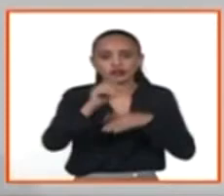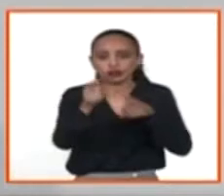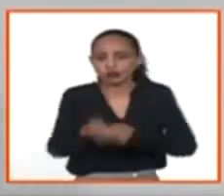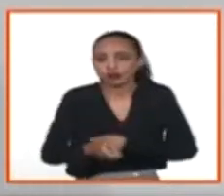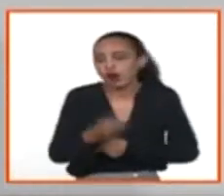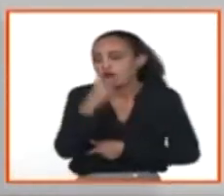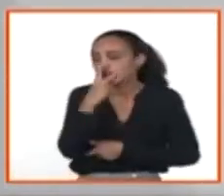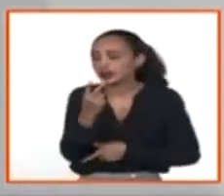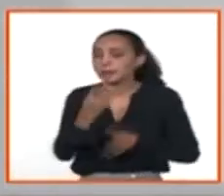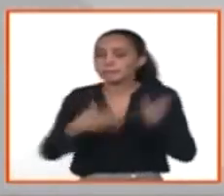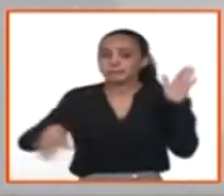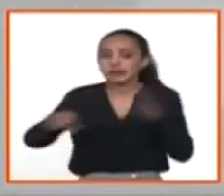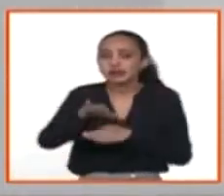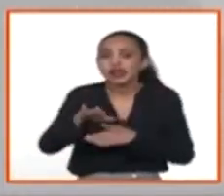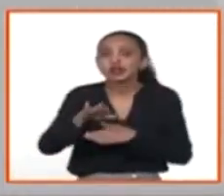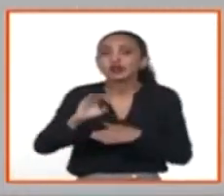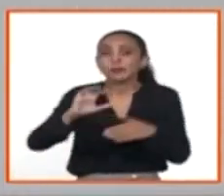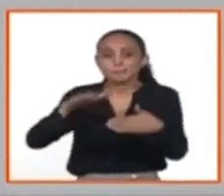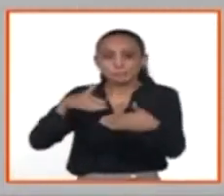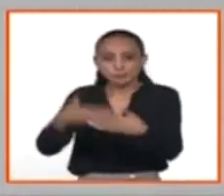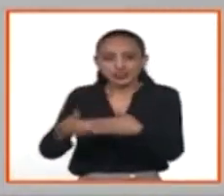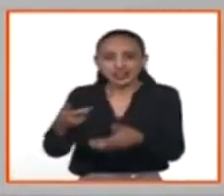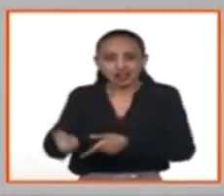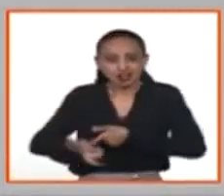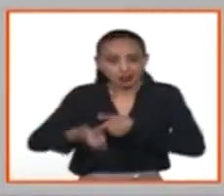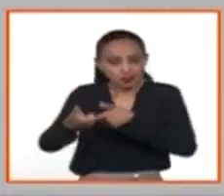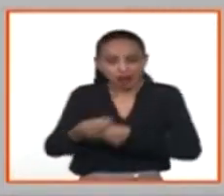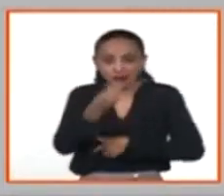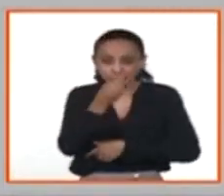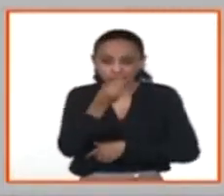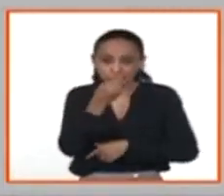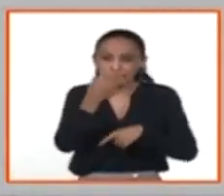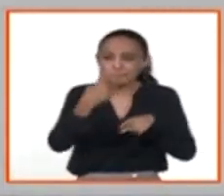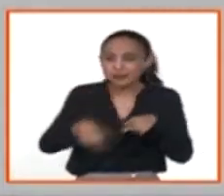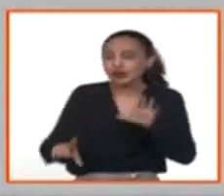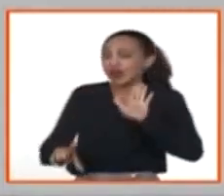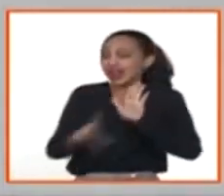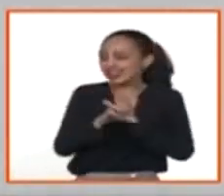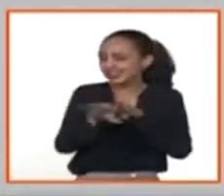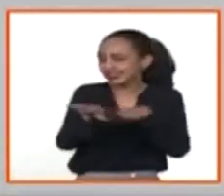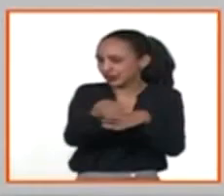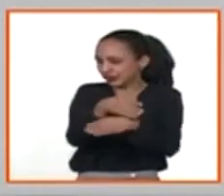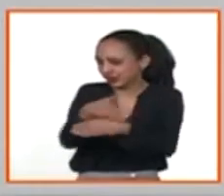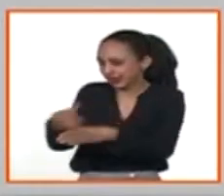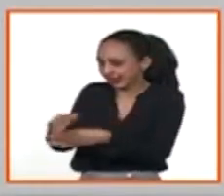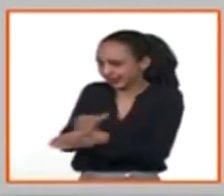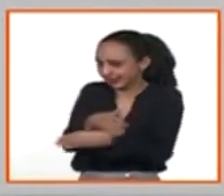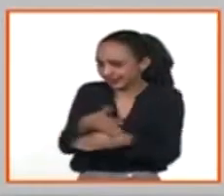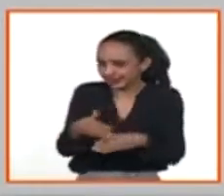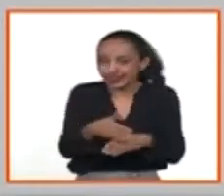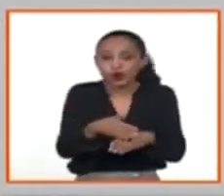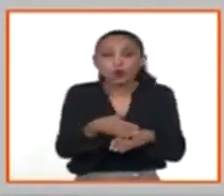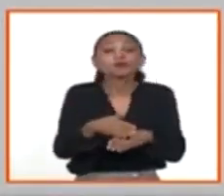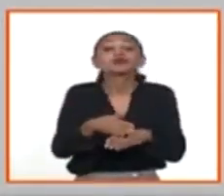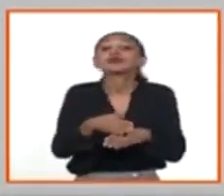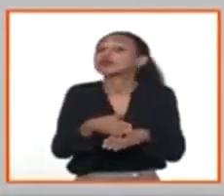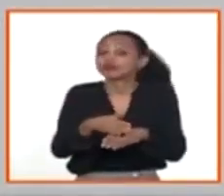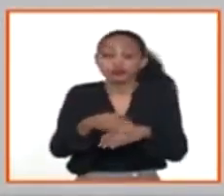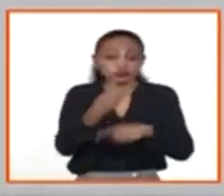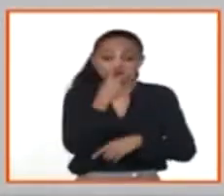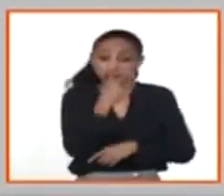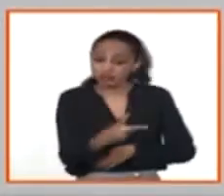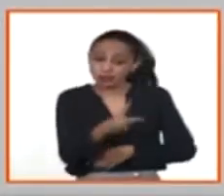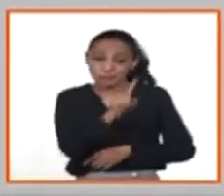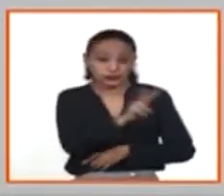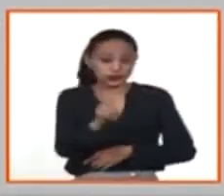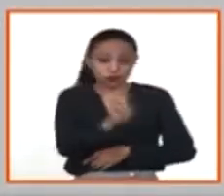Industria Alimentaria. Sin embargo, la ley promueve un enfoque más holístico, se le dan obligaciones a los 22 organismos de la Administración Central